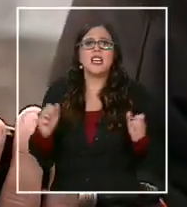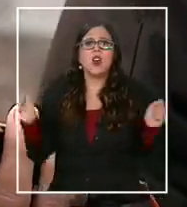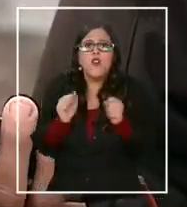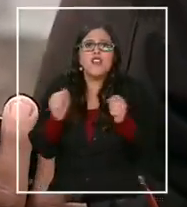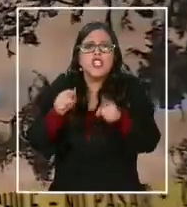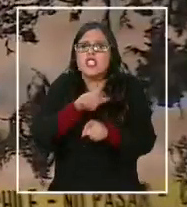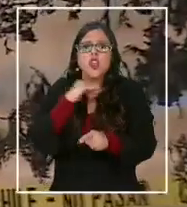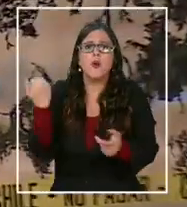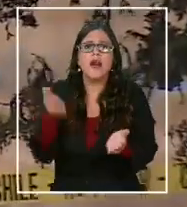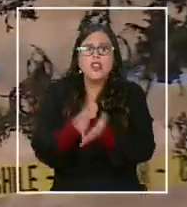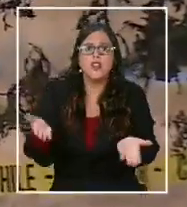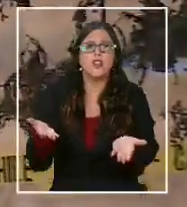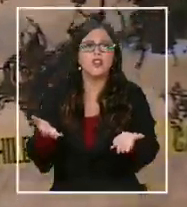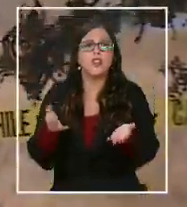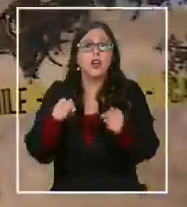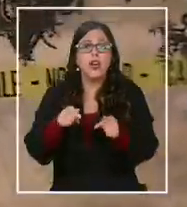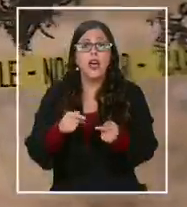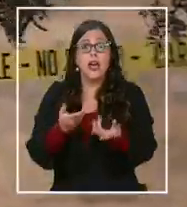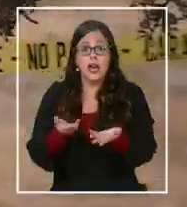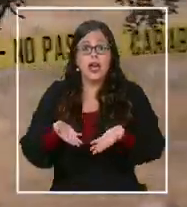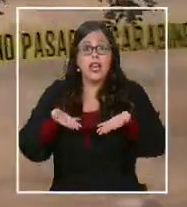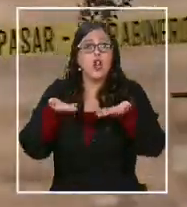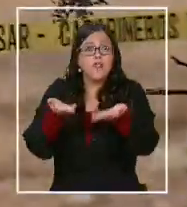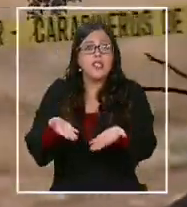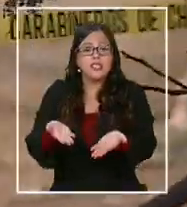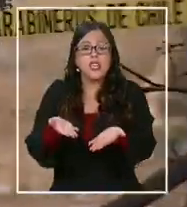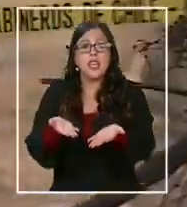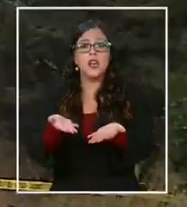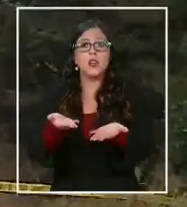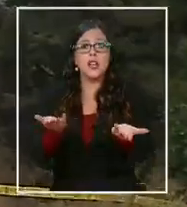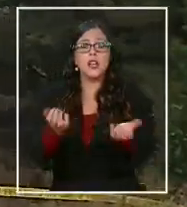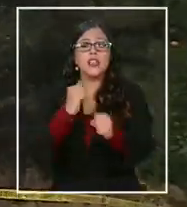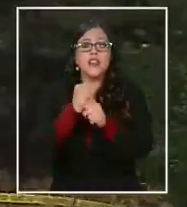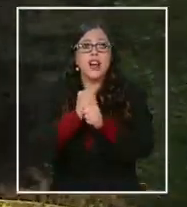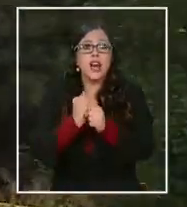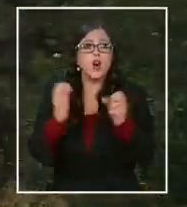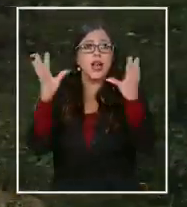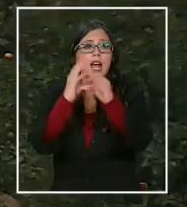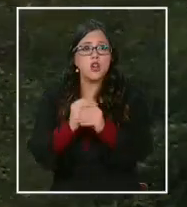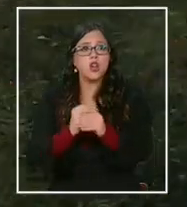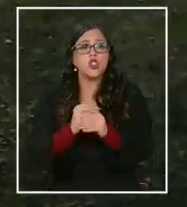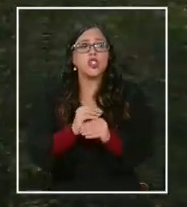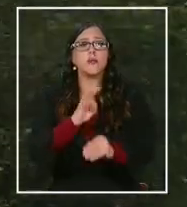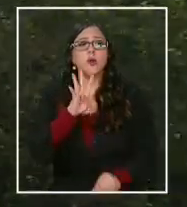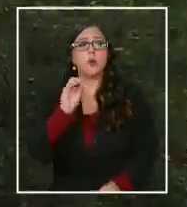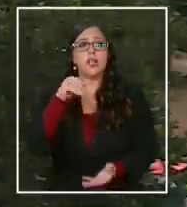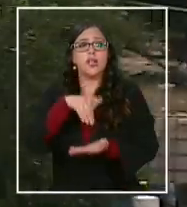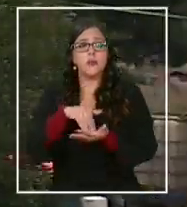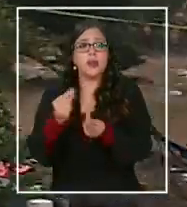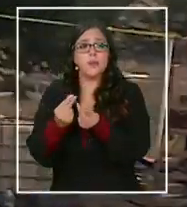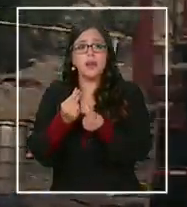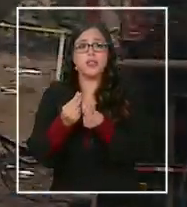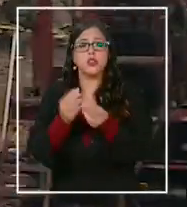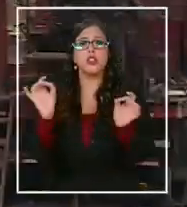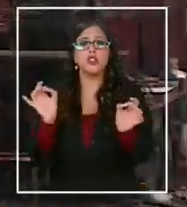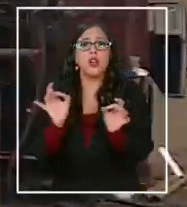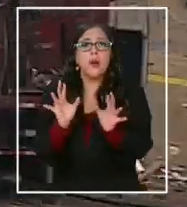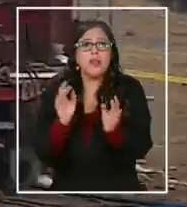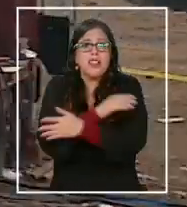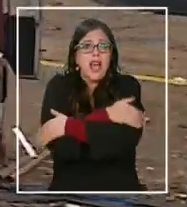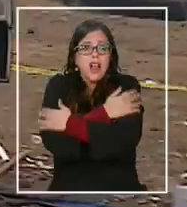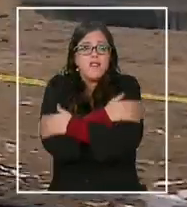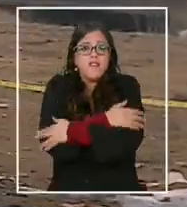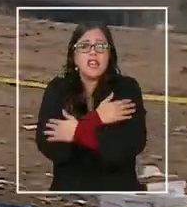que lo mató. Le ofrecieron este trabajo de nochero por 40 mil pesos y lo tenían a la intemperie apenas con un baño químico.